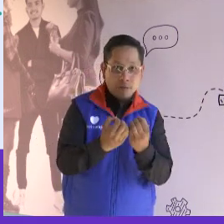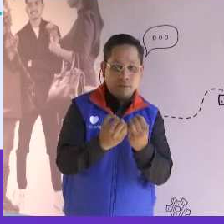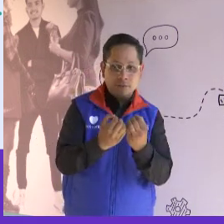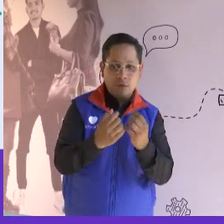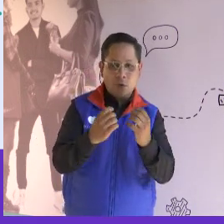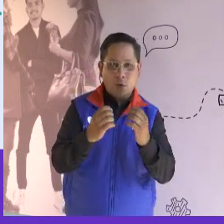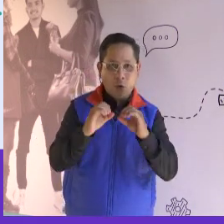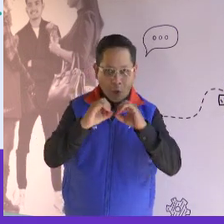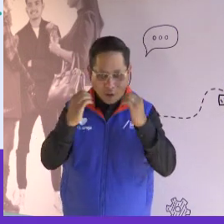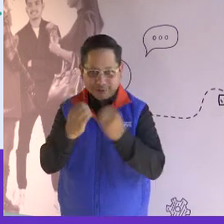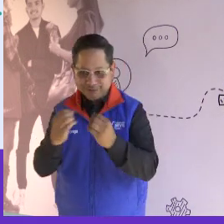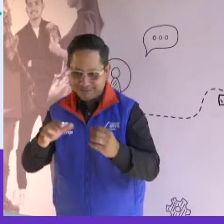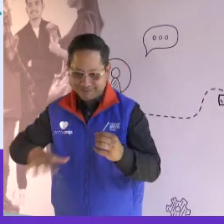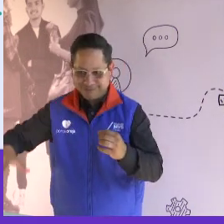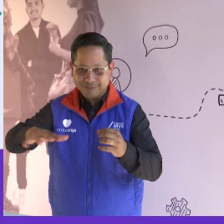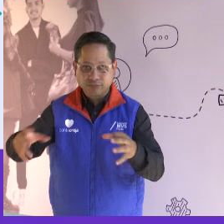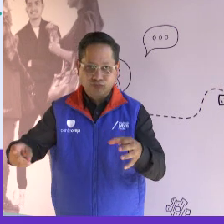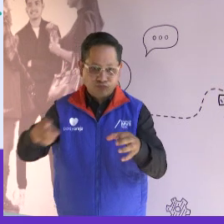organizaciones que